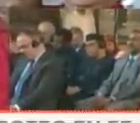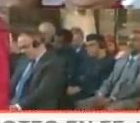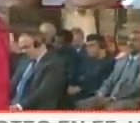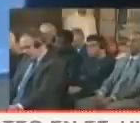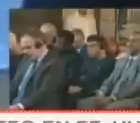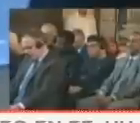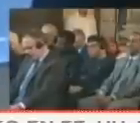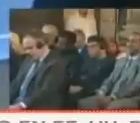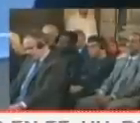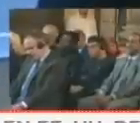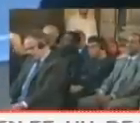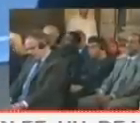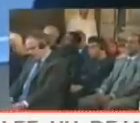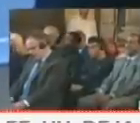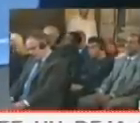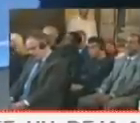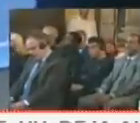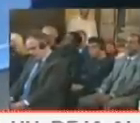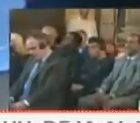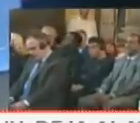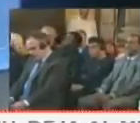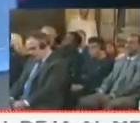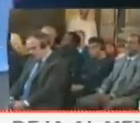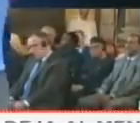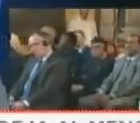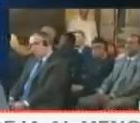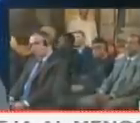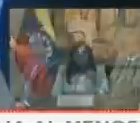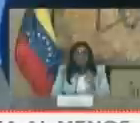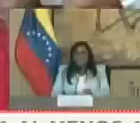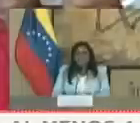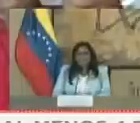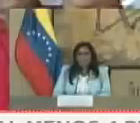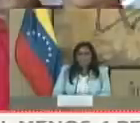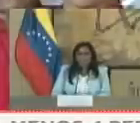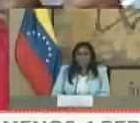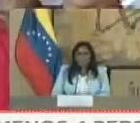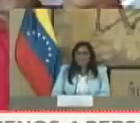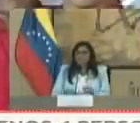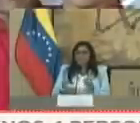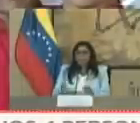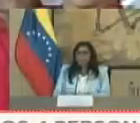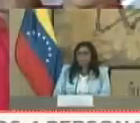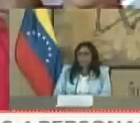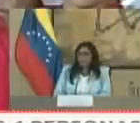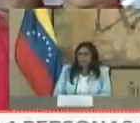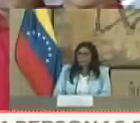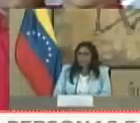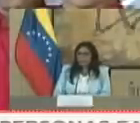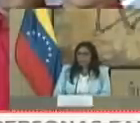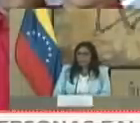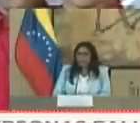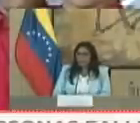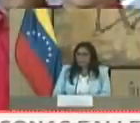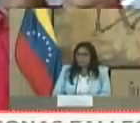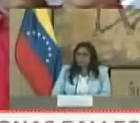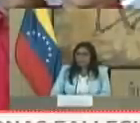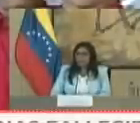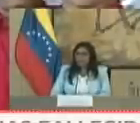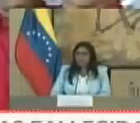contactos, reuniones. ¿Para qué? Para trabajar por el bien del país. Siempre para trabajar por el bien del país. Por la unidad de nuestro pueblo, por la